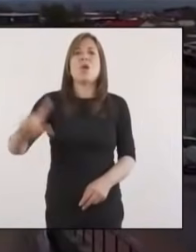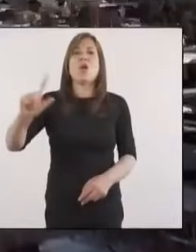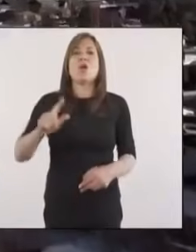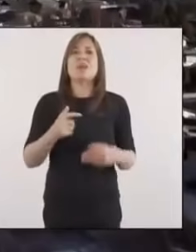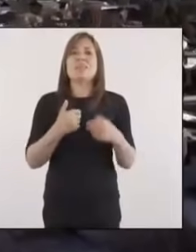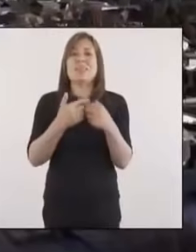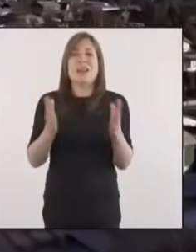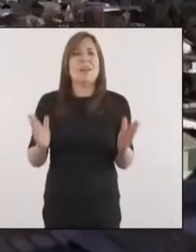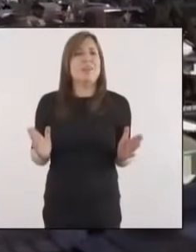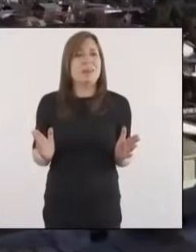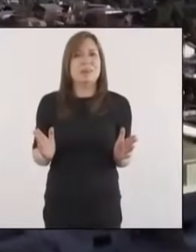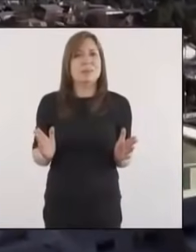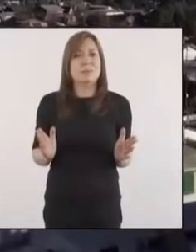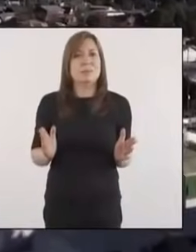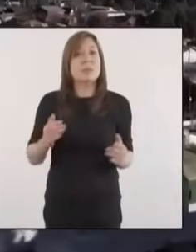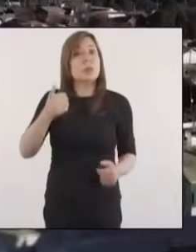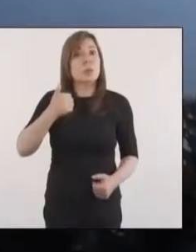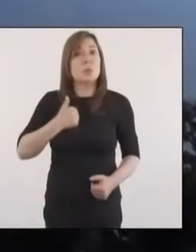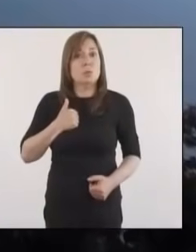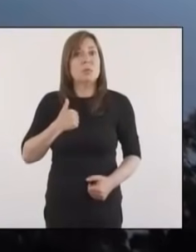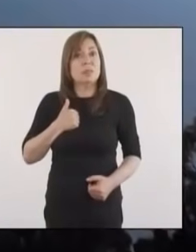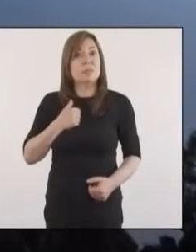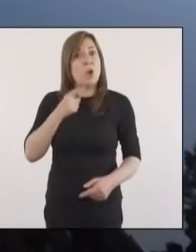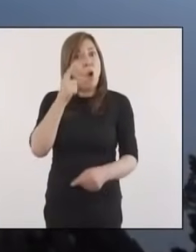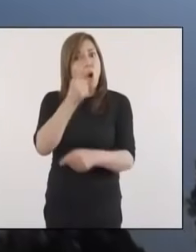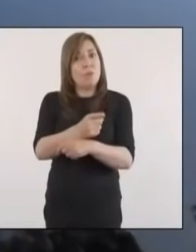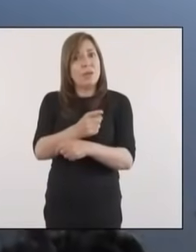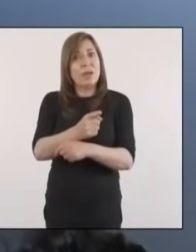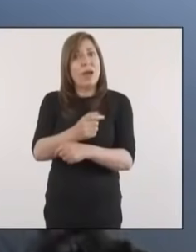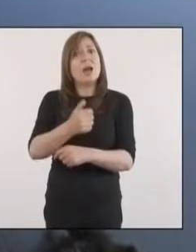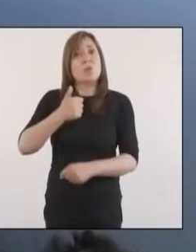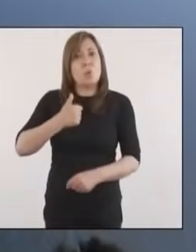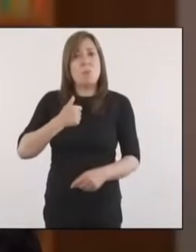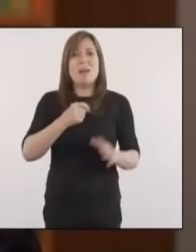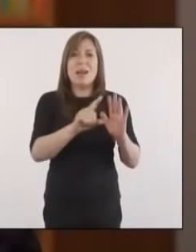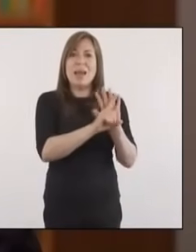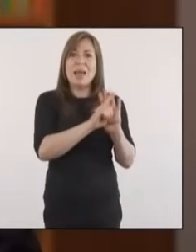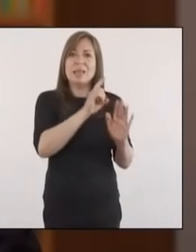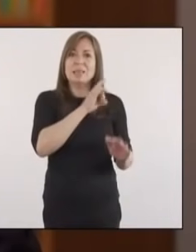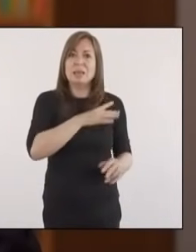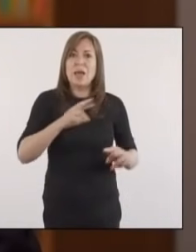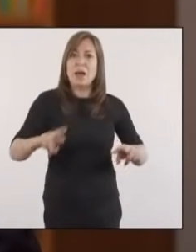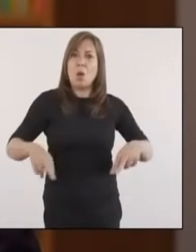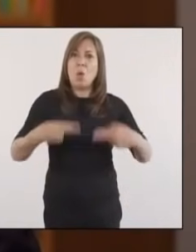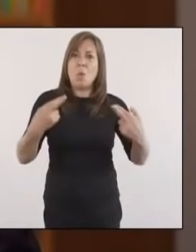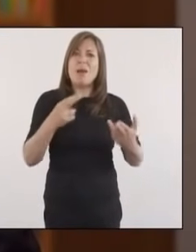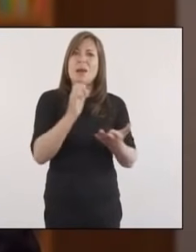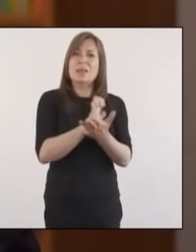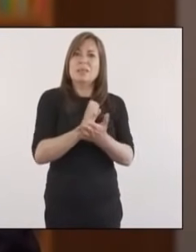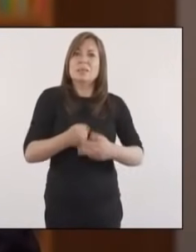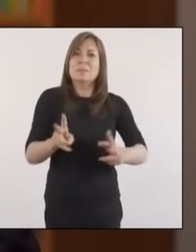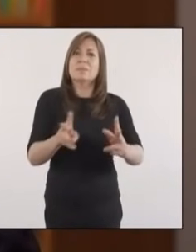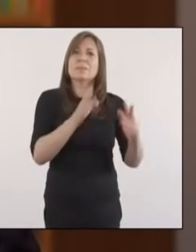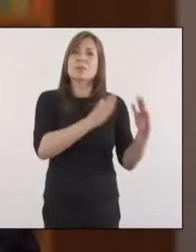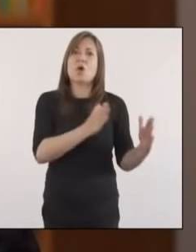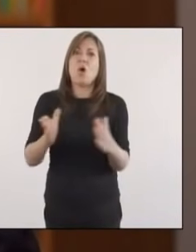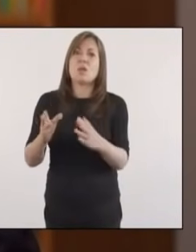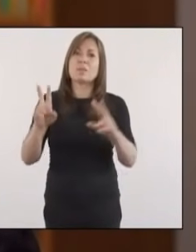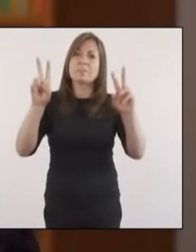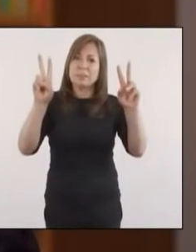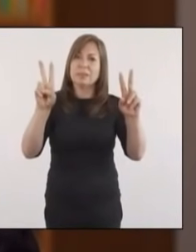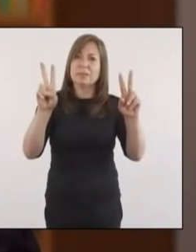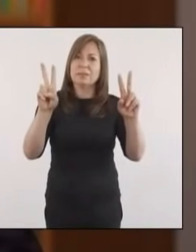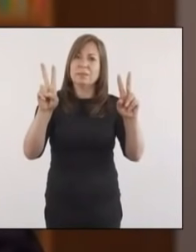a progresar en libertad. Vamos a cumplir y hacer cumplir la ley en Chile y recuperar el Estado de Derecho,